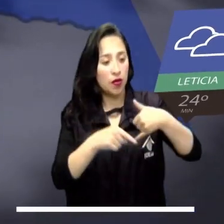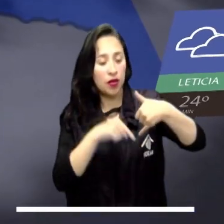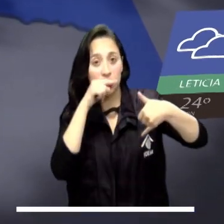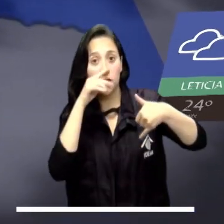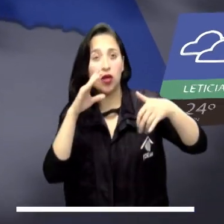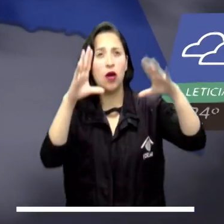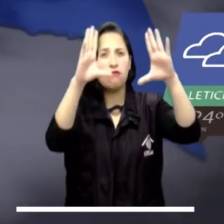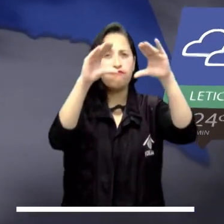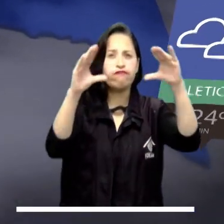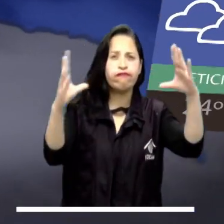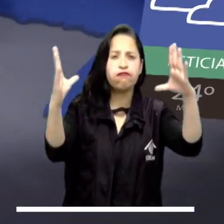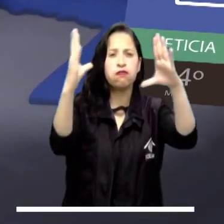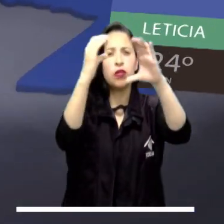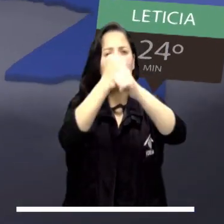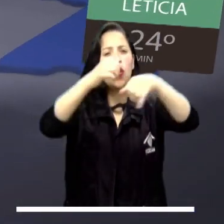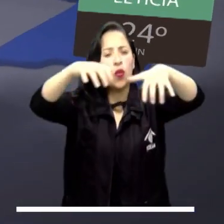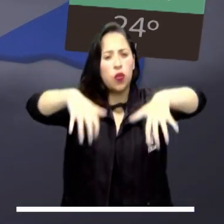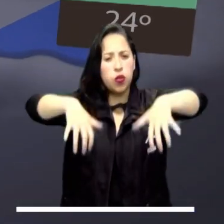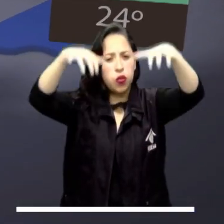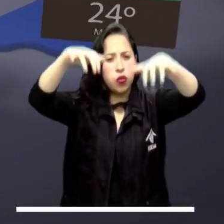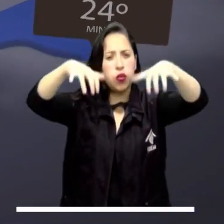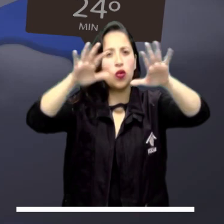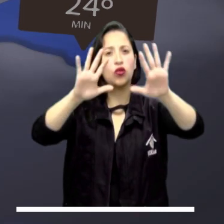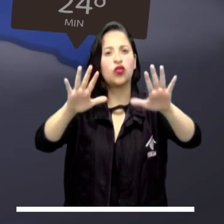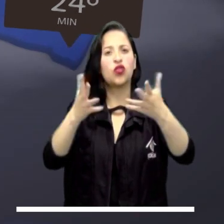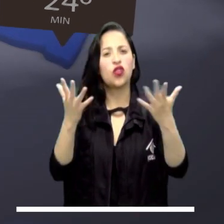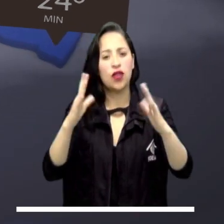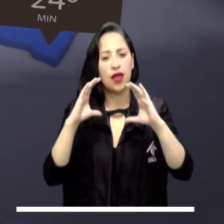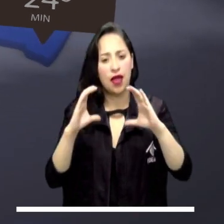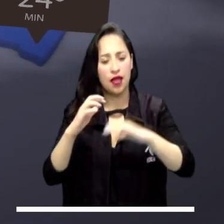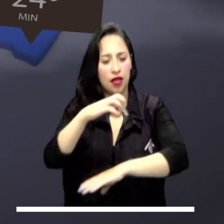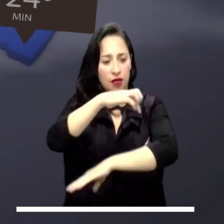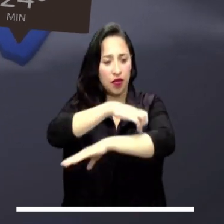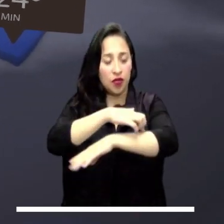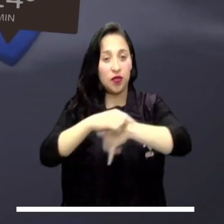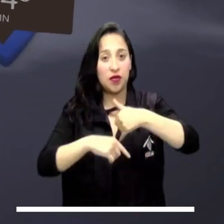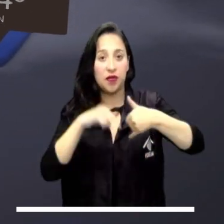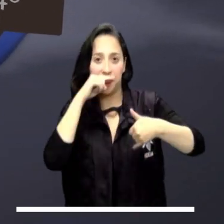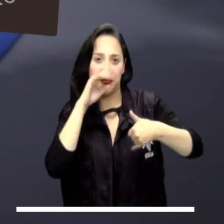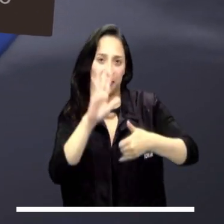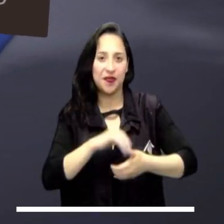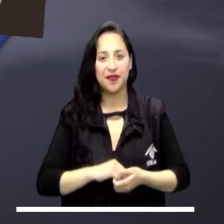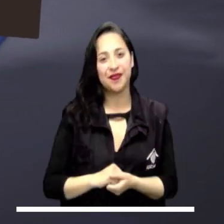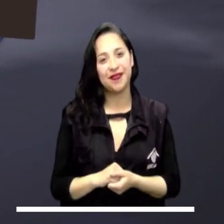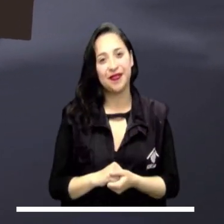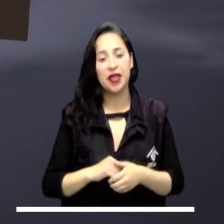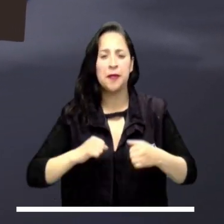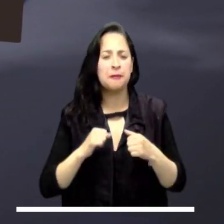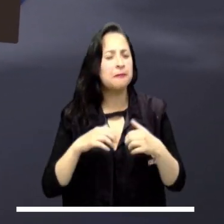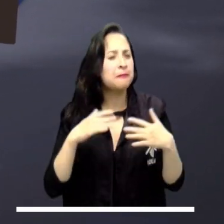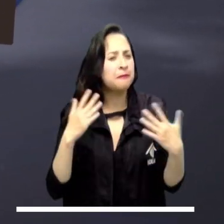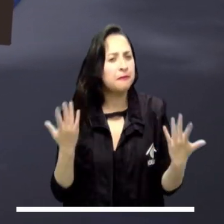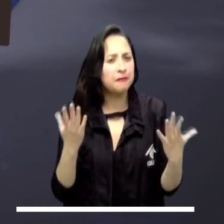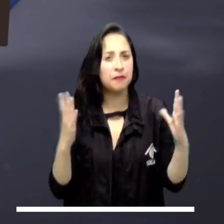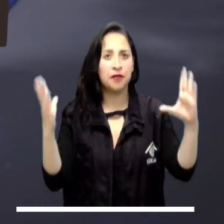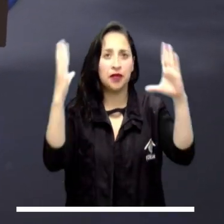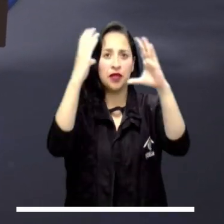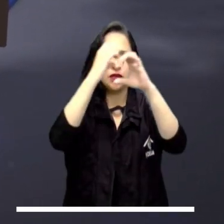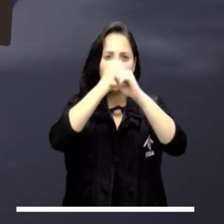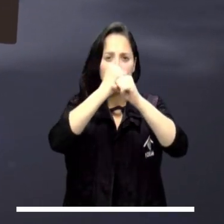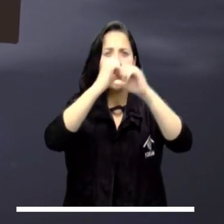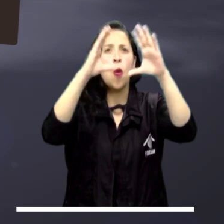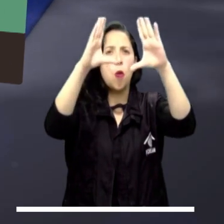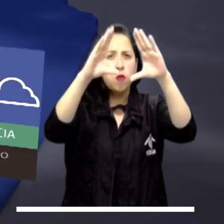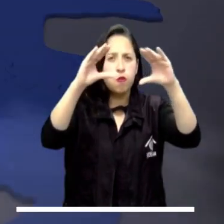región amazónica lucirá nublada en su mayoría por lo cual no se descartan lluvias en diferentes sectores de caquetá putumayo y de la amazonas